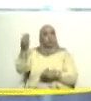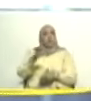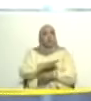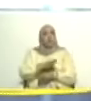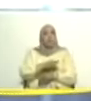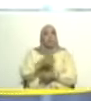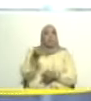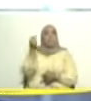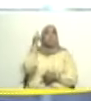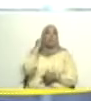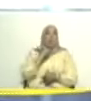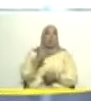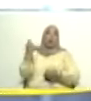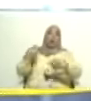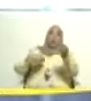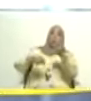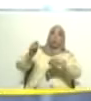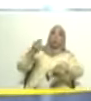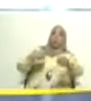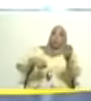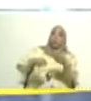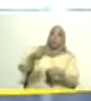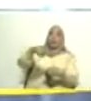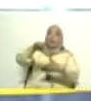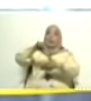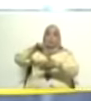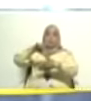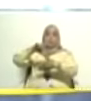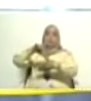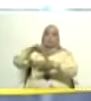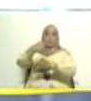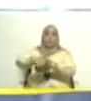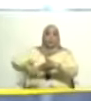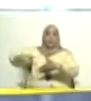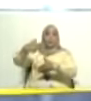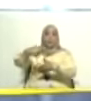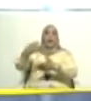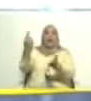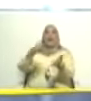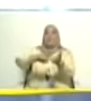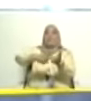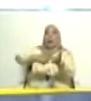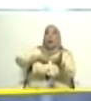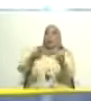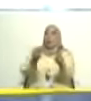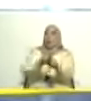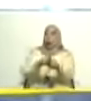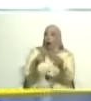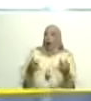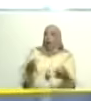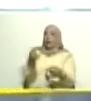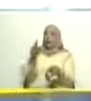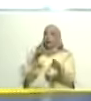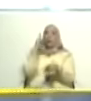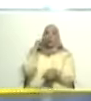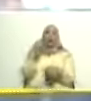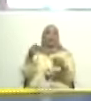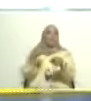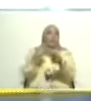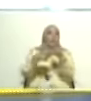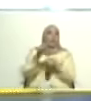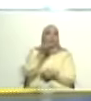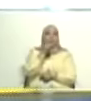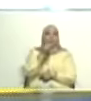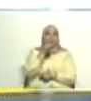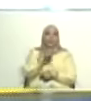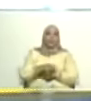locales, comerciar en nuestras monedas locales, endeudarnos en nuestras monedas locales, dar créditos en nuestras monedas locales a través